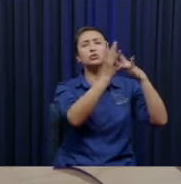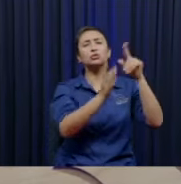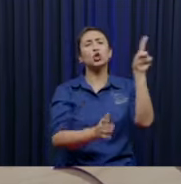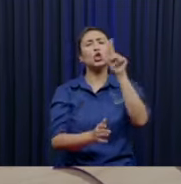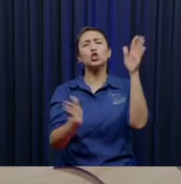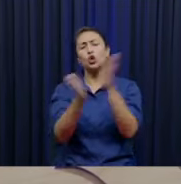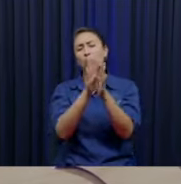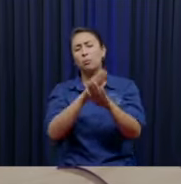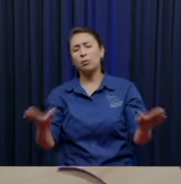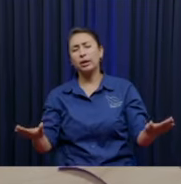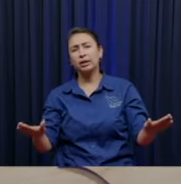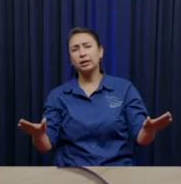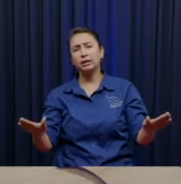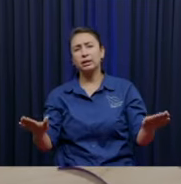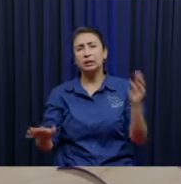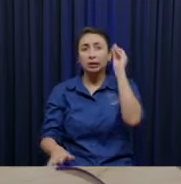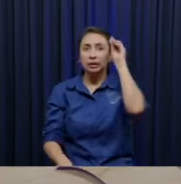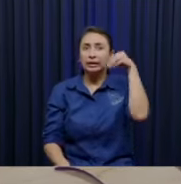¿Qué nos pasa?